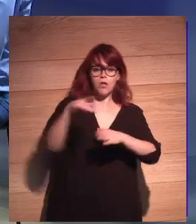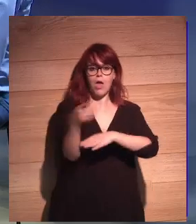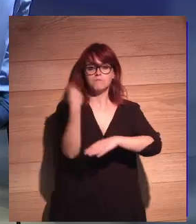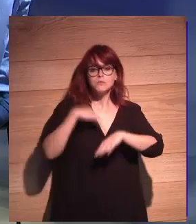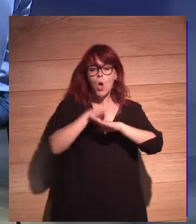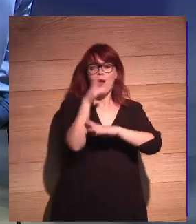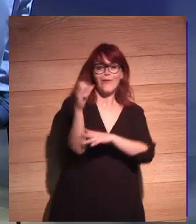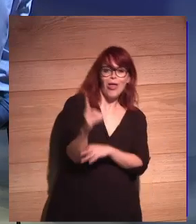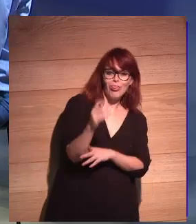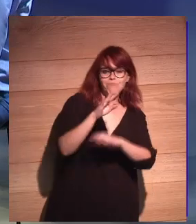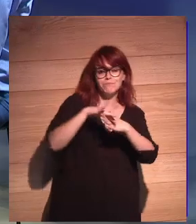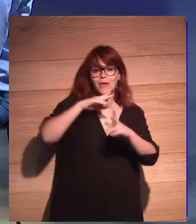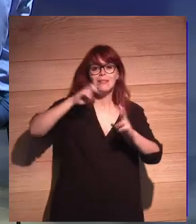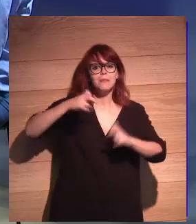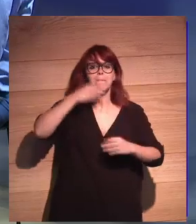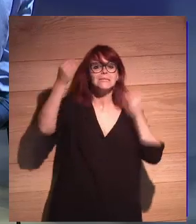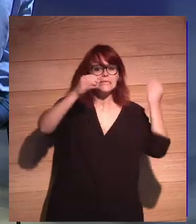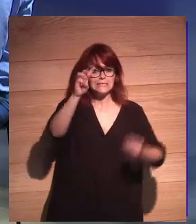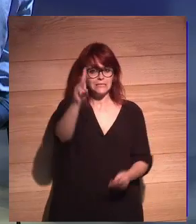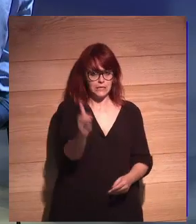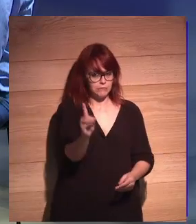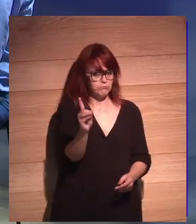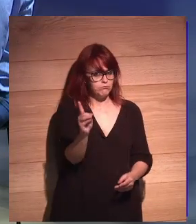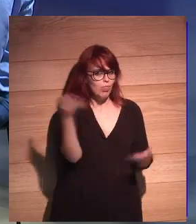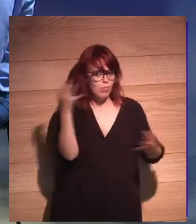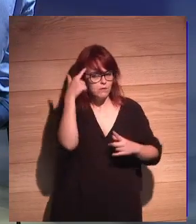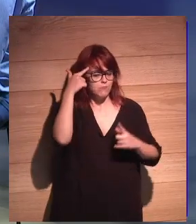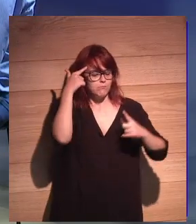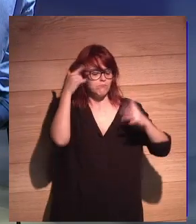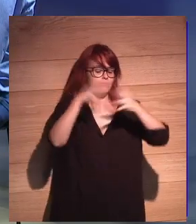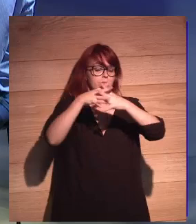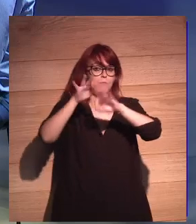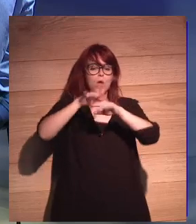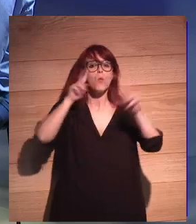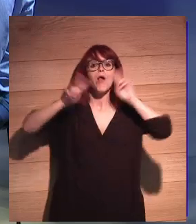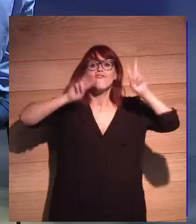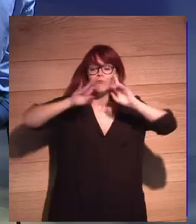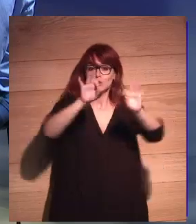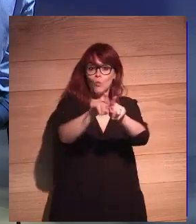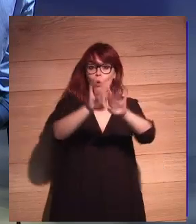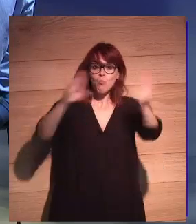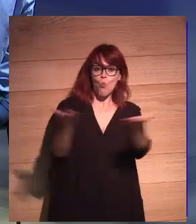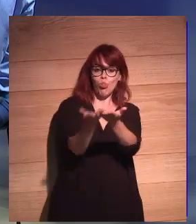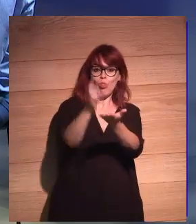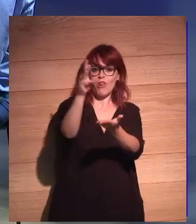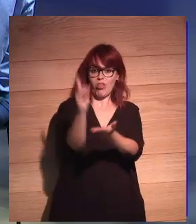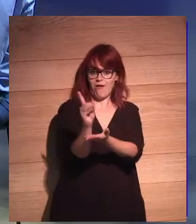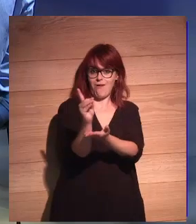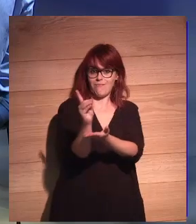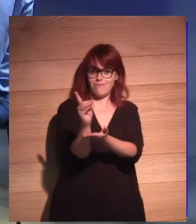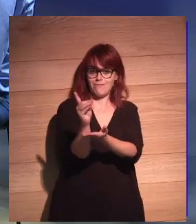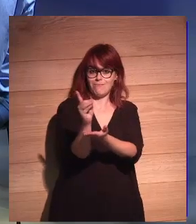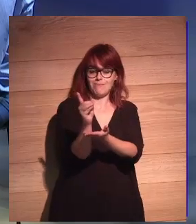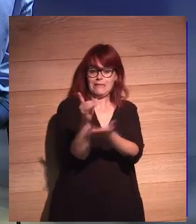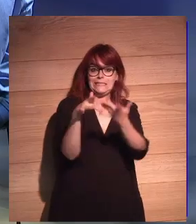explicar. Hay que pensar en 3D, si no pienso en 3D, o sea, pensar como vemos, o sea, el mundo es 3D. Si yo